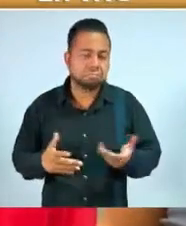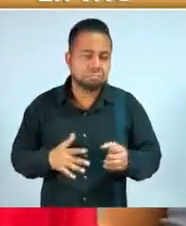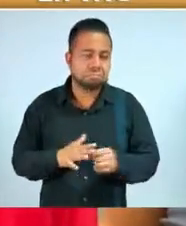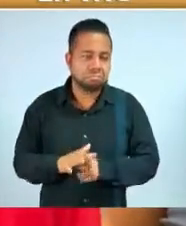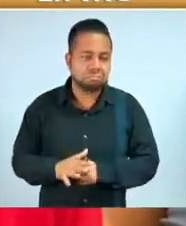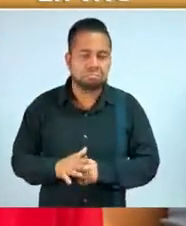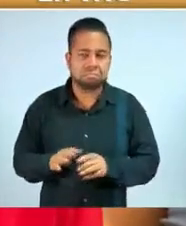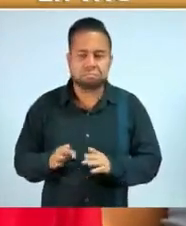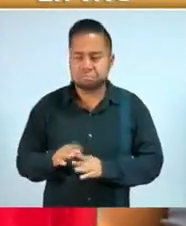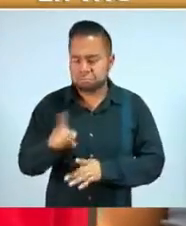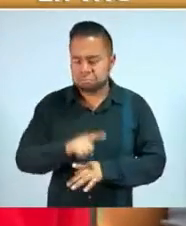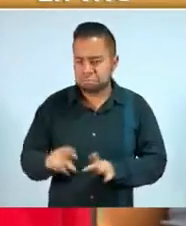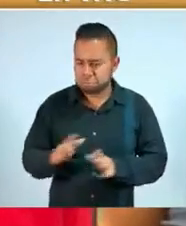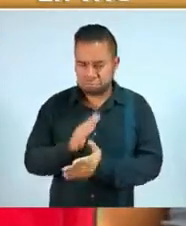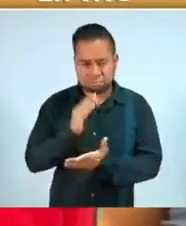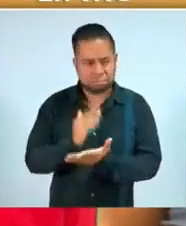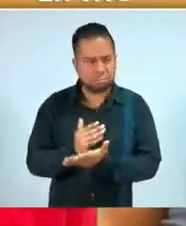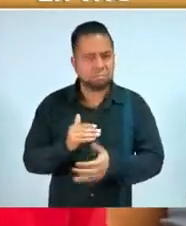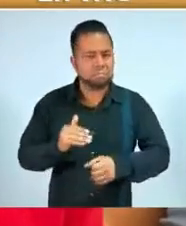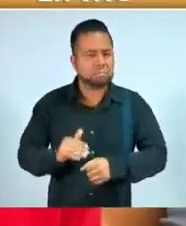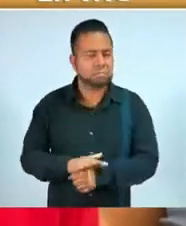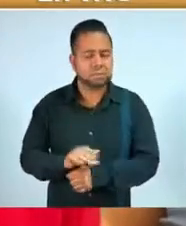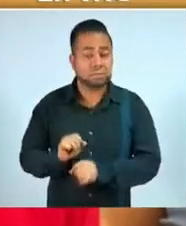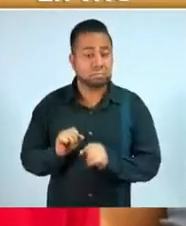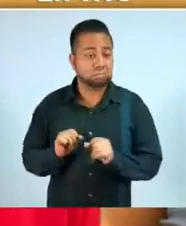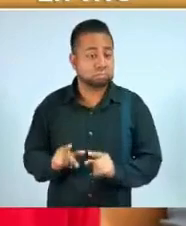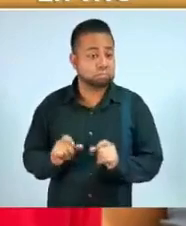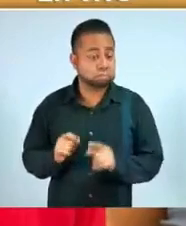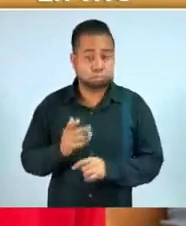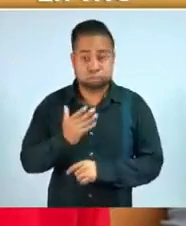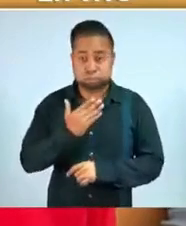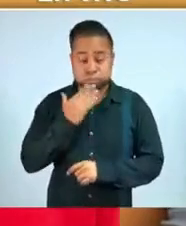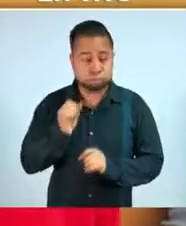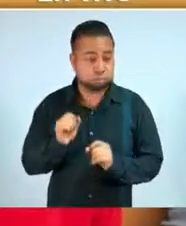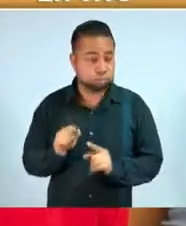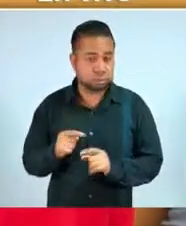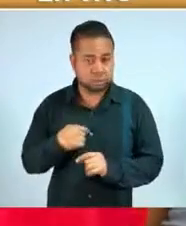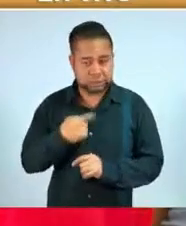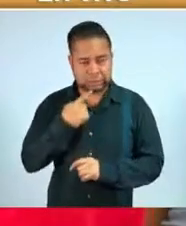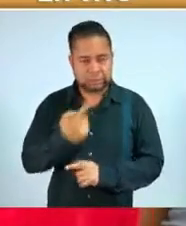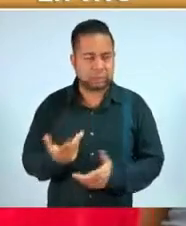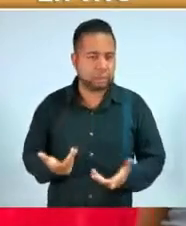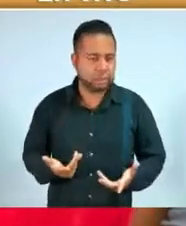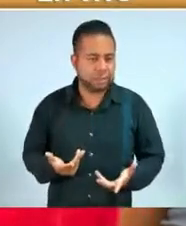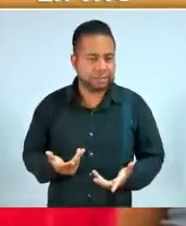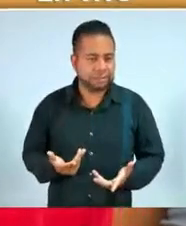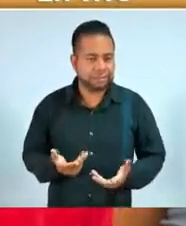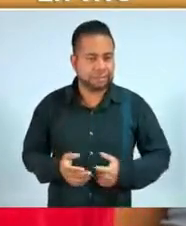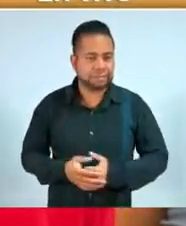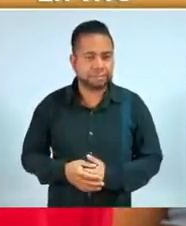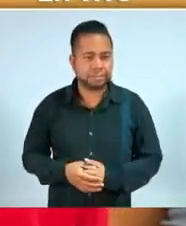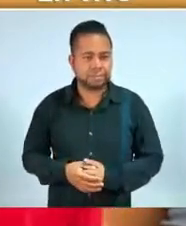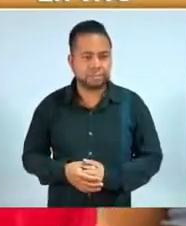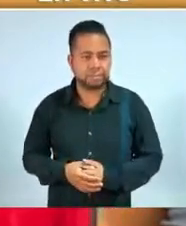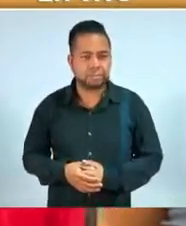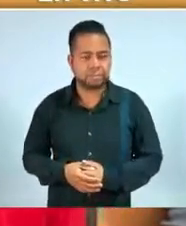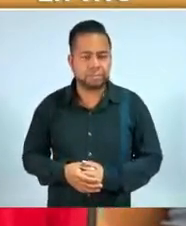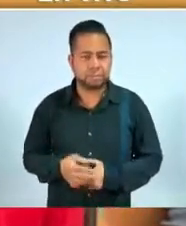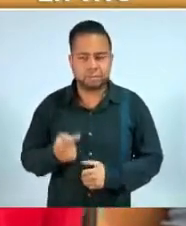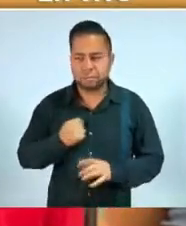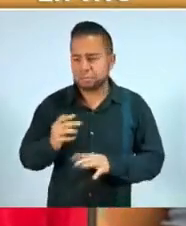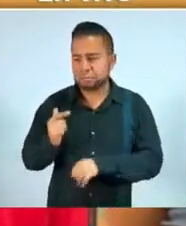ponerlos quietecitos, porque pues ya es prácticamente común. Yo le decía, mira, prácticamente ya lo